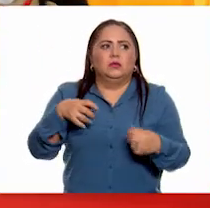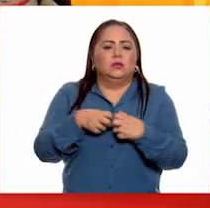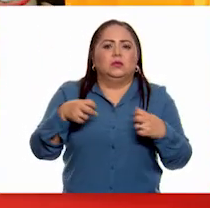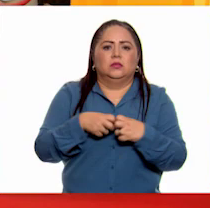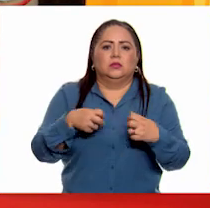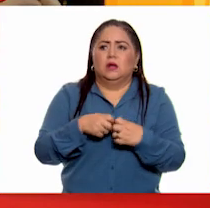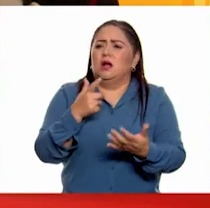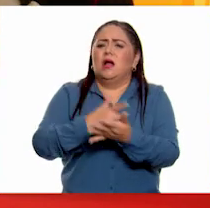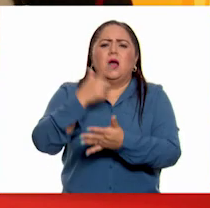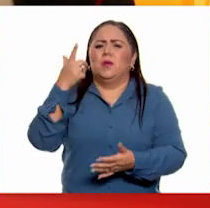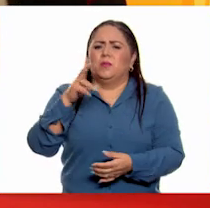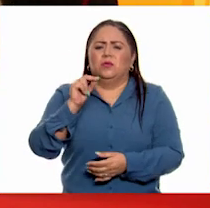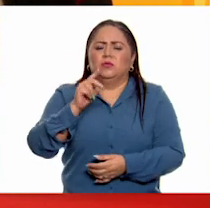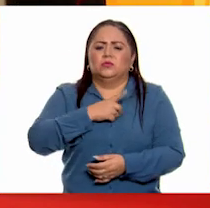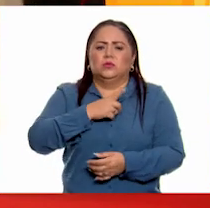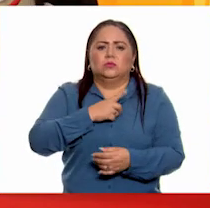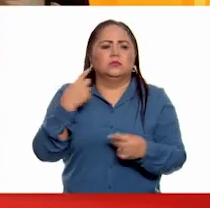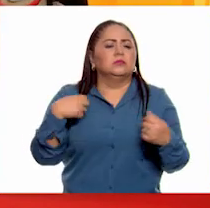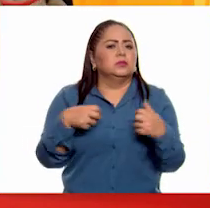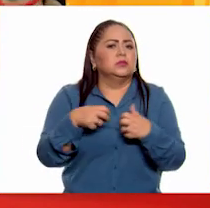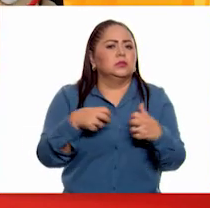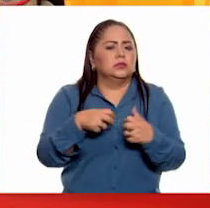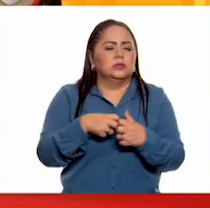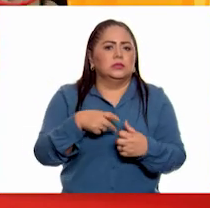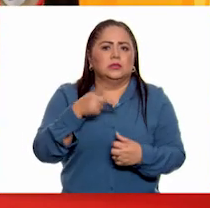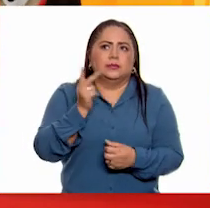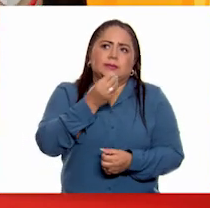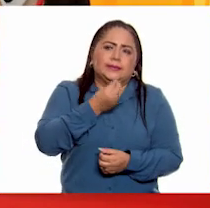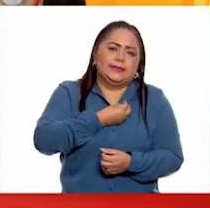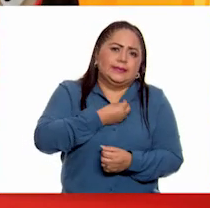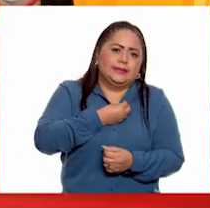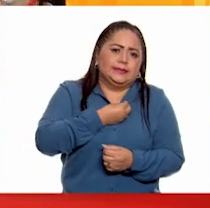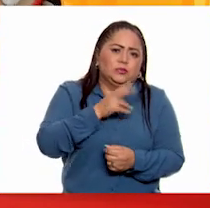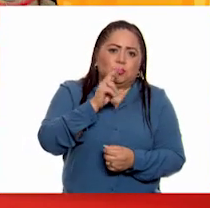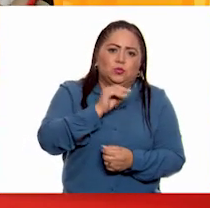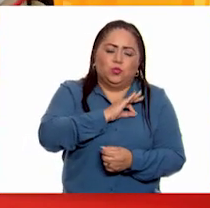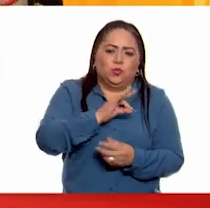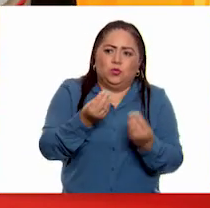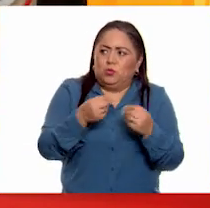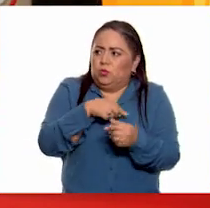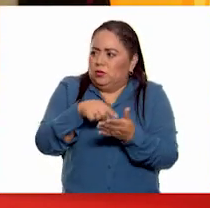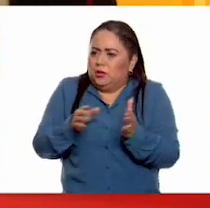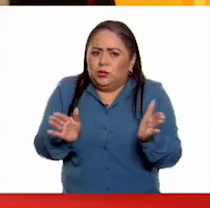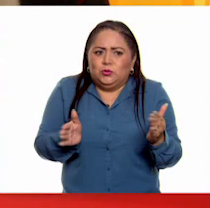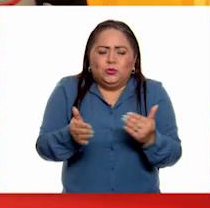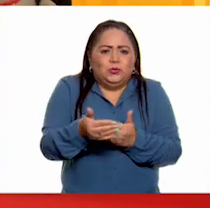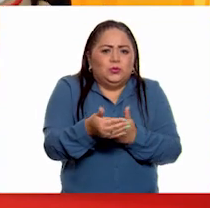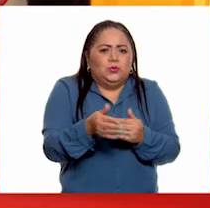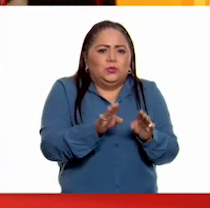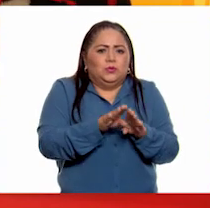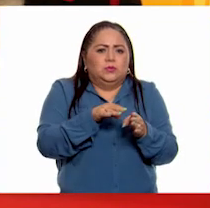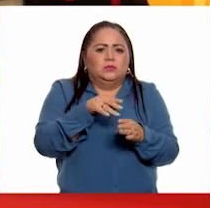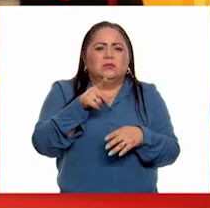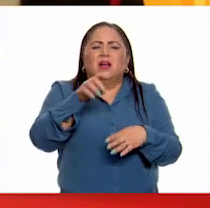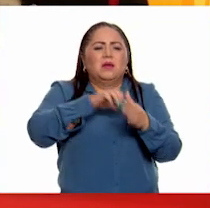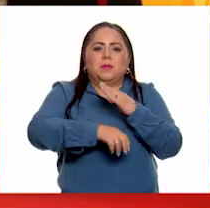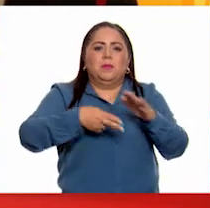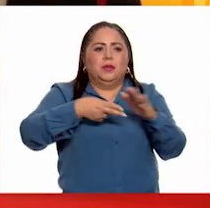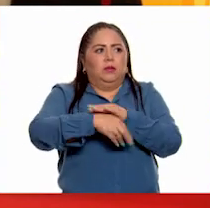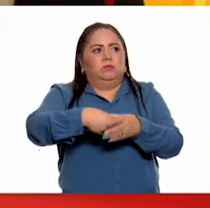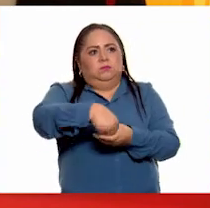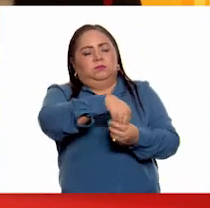pero no tan grave. Solo me pongo nerviosa si sé que tengo que estar en un lugar donde no tengo mucho espacio, como un vagón del metro cuando va